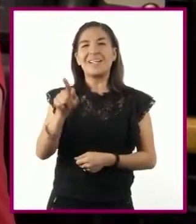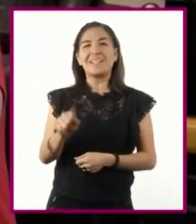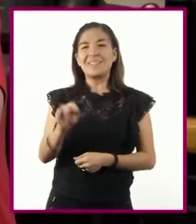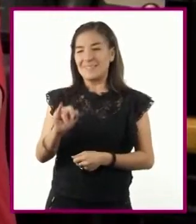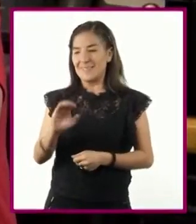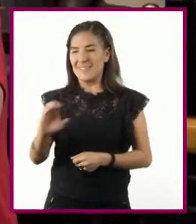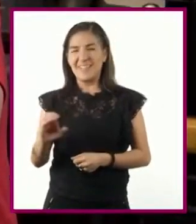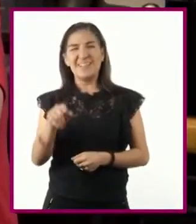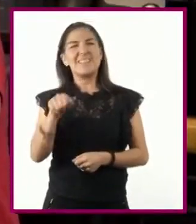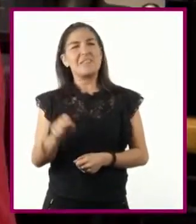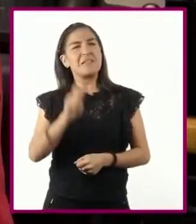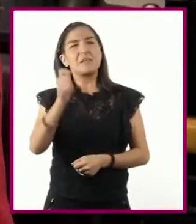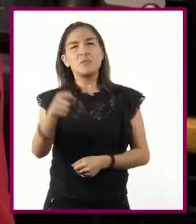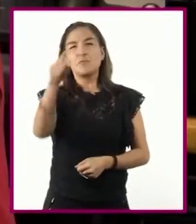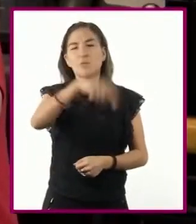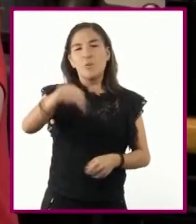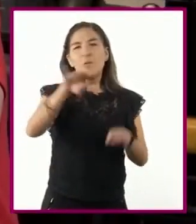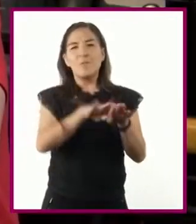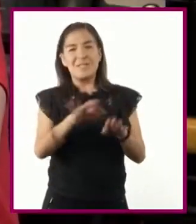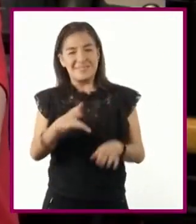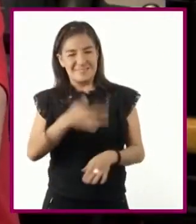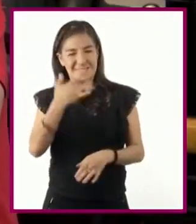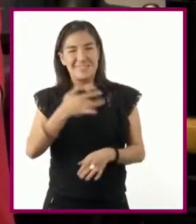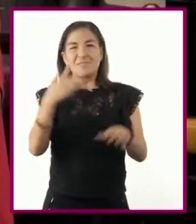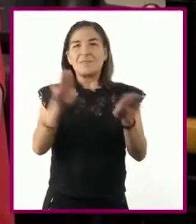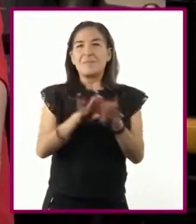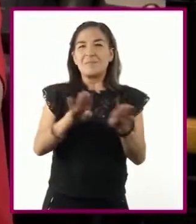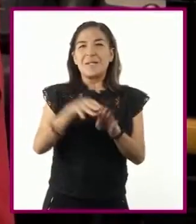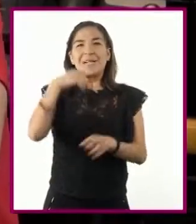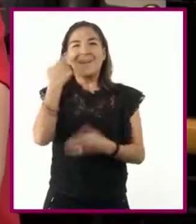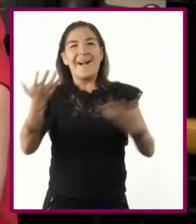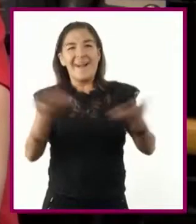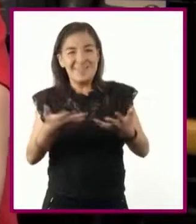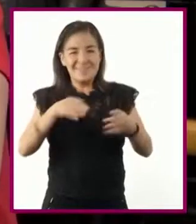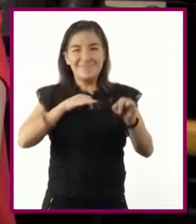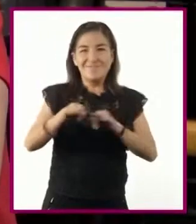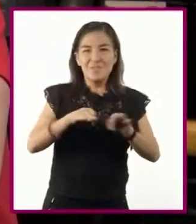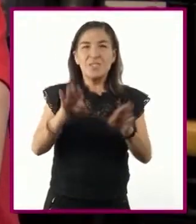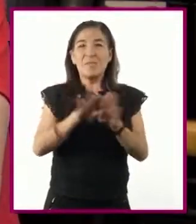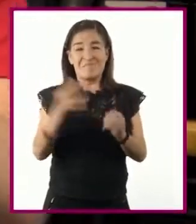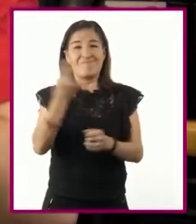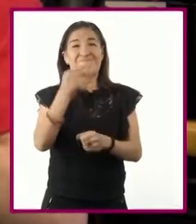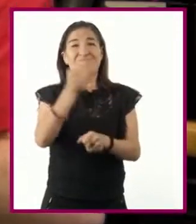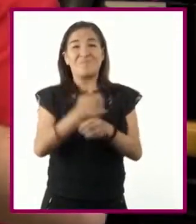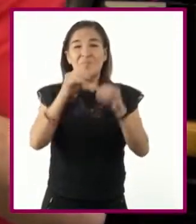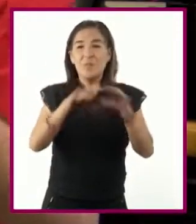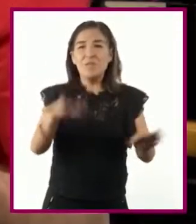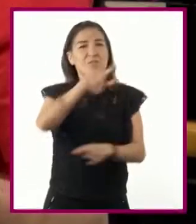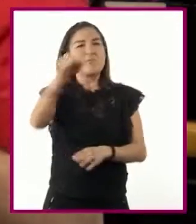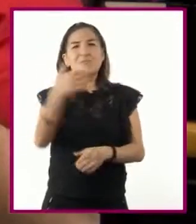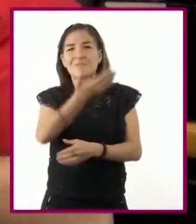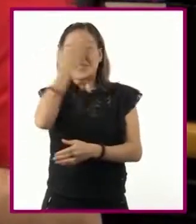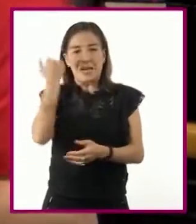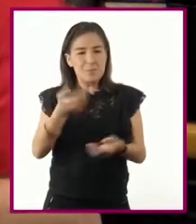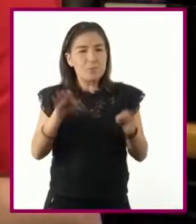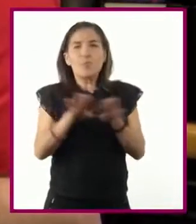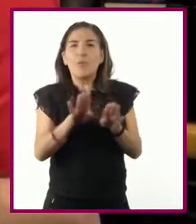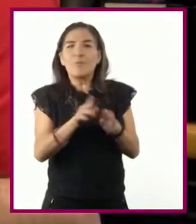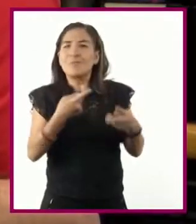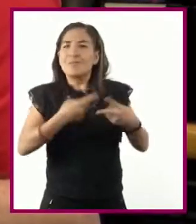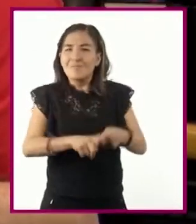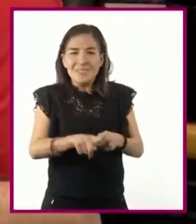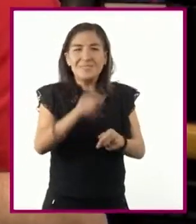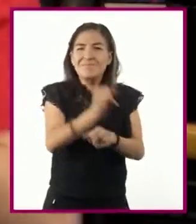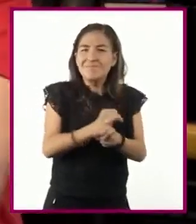se han sentido presionados porque deben realizar un trabajo que requiere mucha información y no saben por dónde empezar?